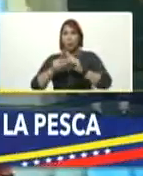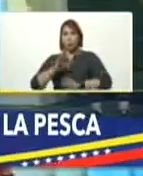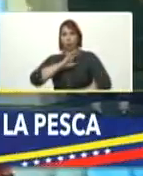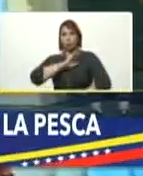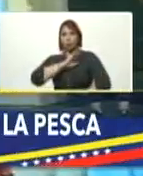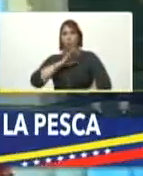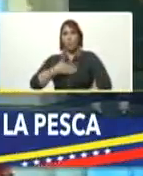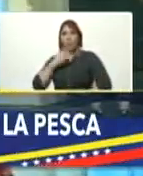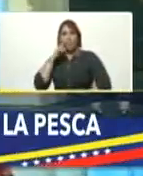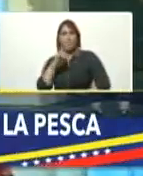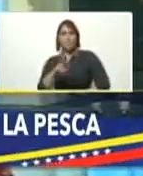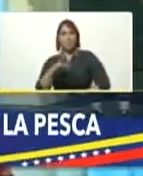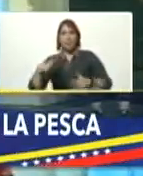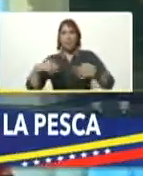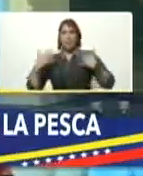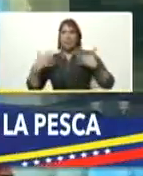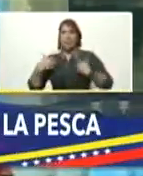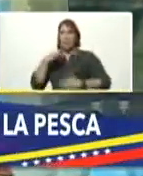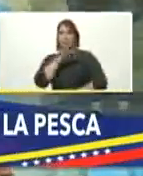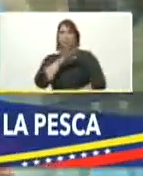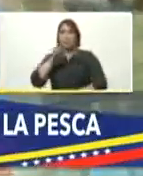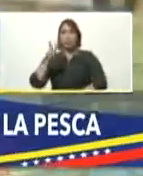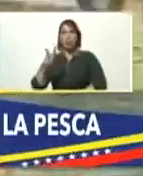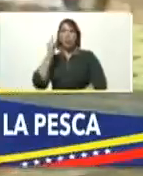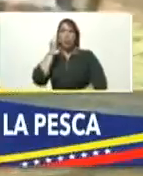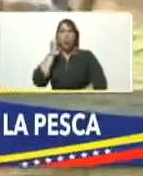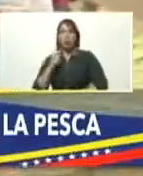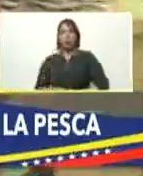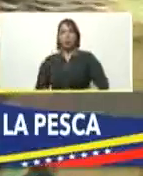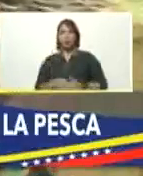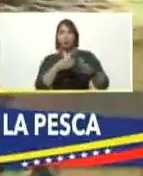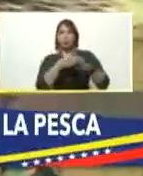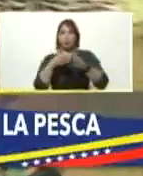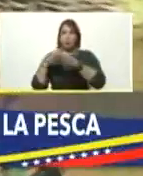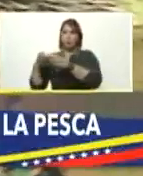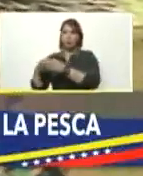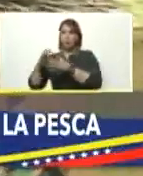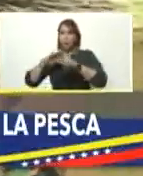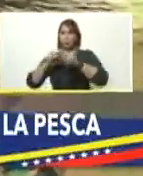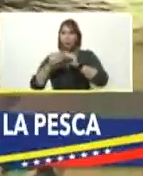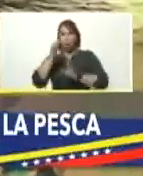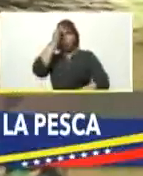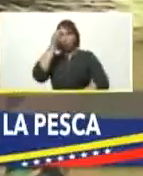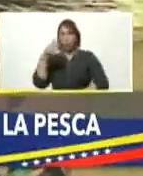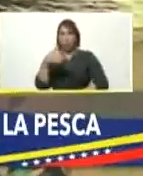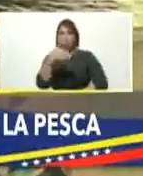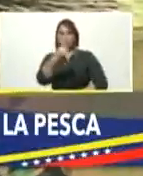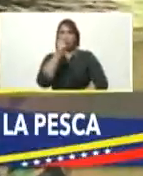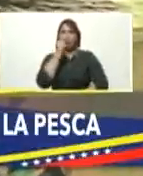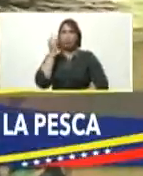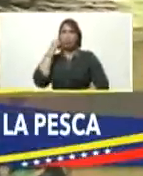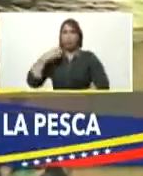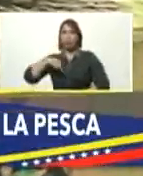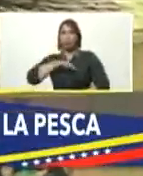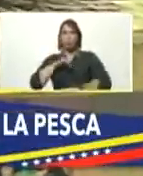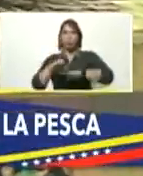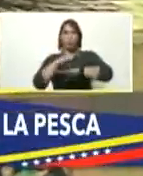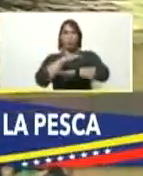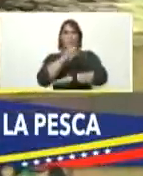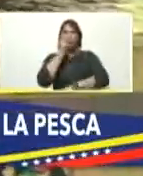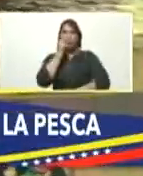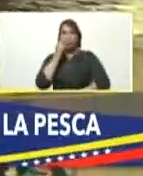ver visualizada la alegría de 52 mujeres organizadas a través de los consejos de pescadores y pescadoras de nuestro municipio